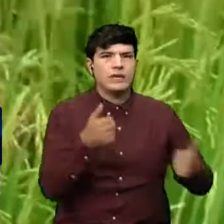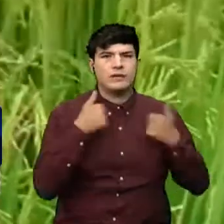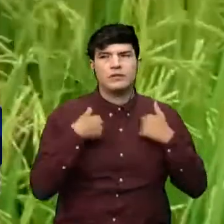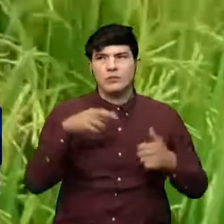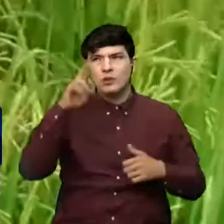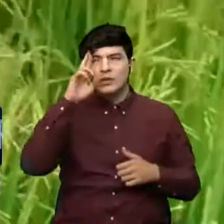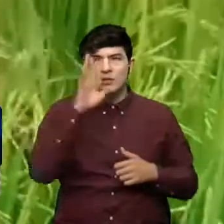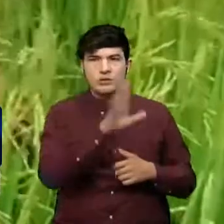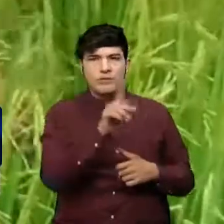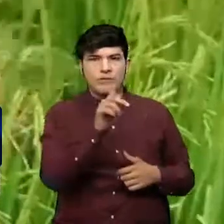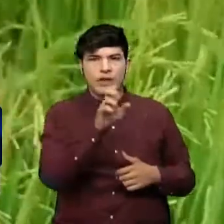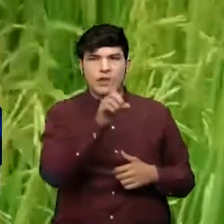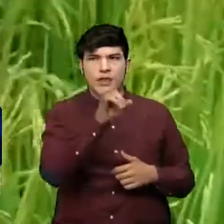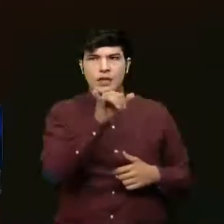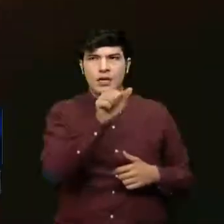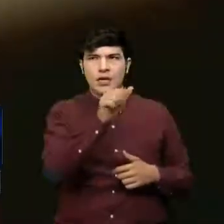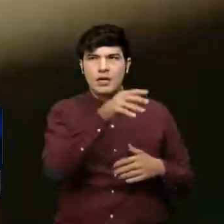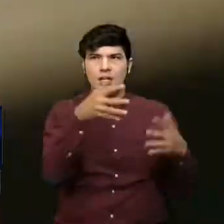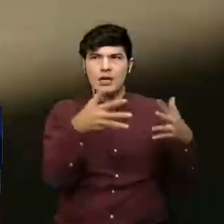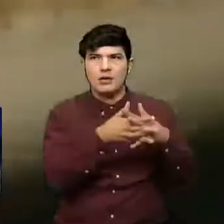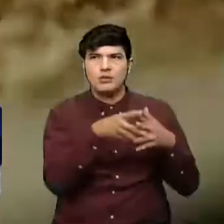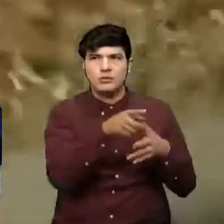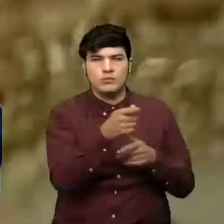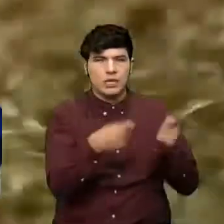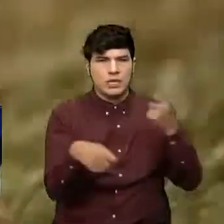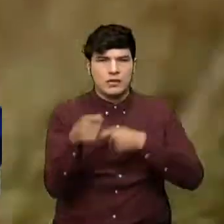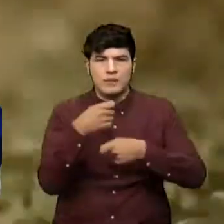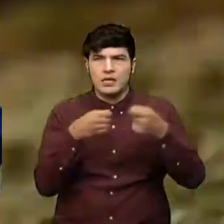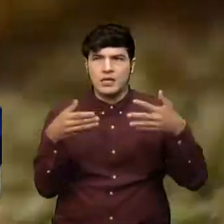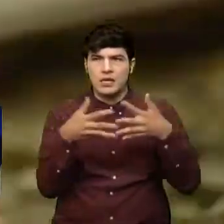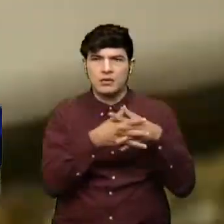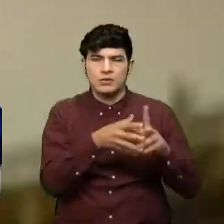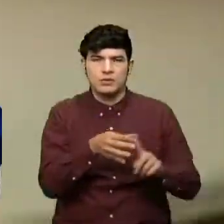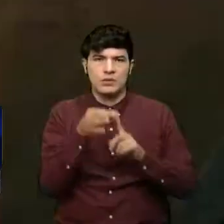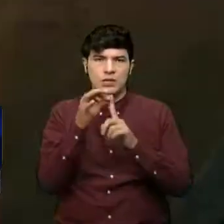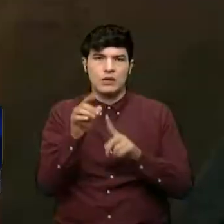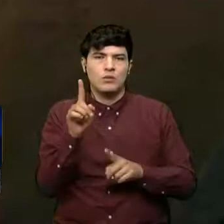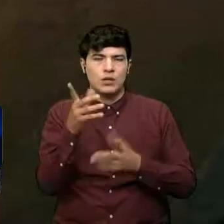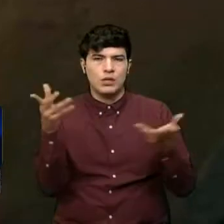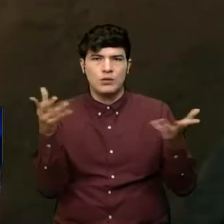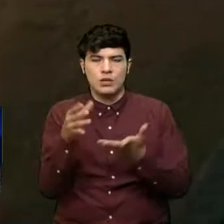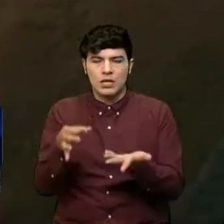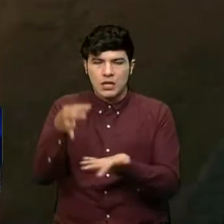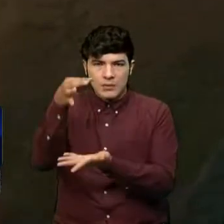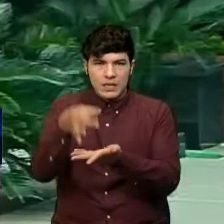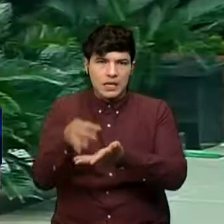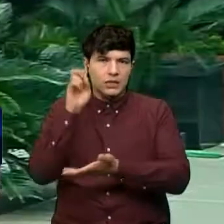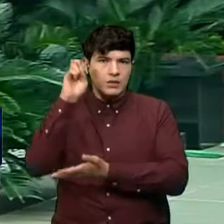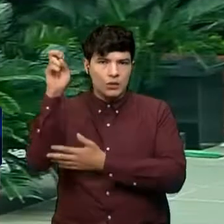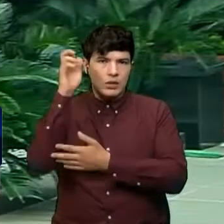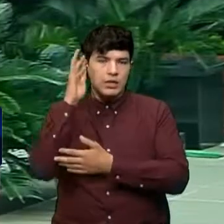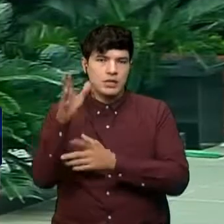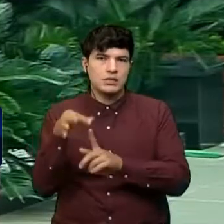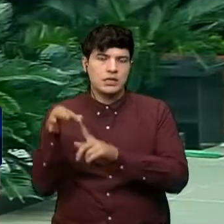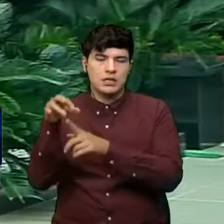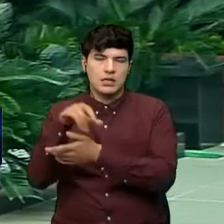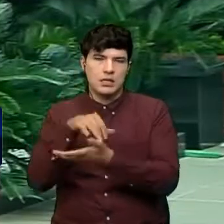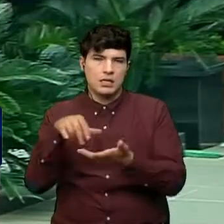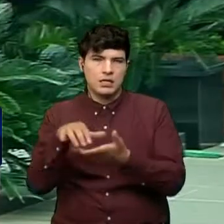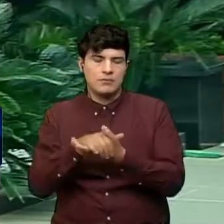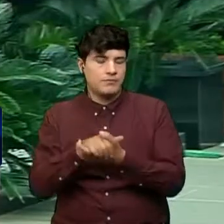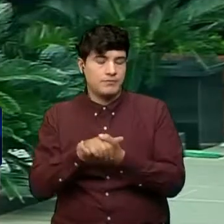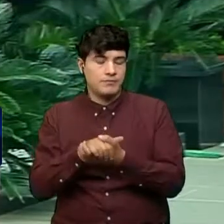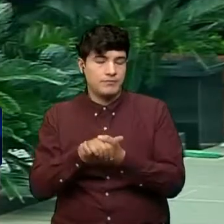tanto, Fede Arroz abrirá 23 tiendas en donde comercializará este arroz especial. Una de ellas estará en la capital norte santandereana. Dato de cierre, y es que